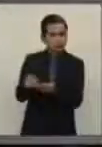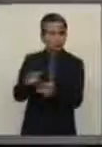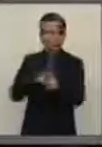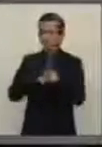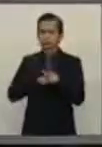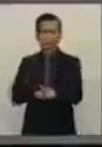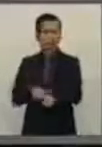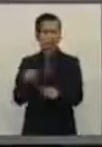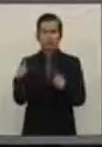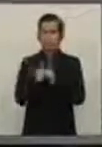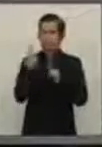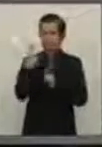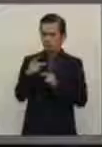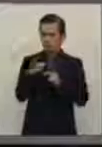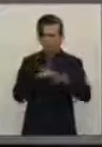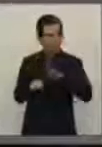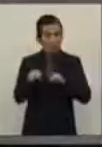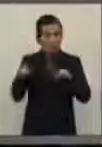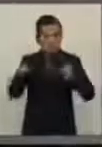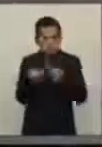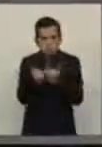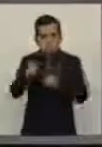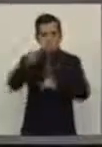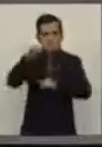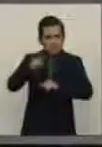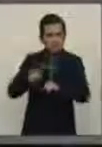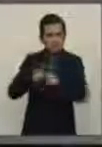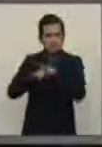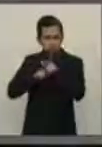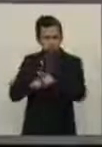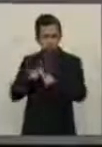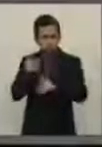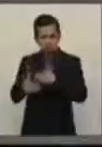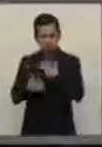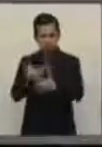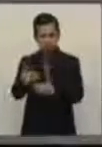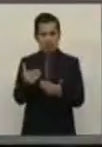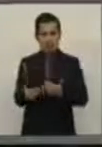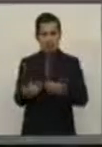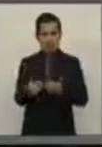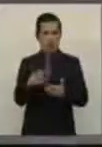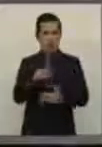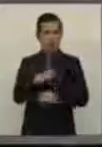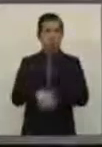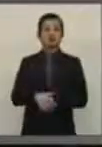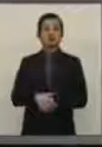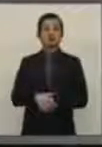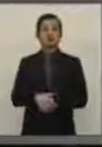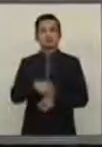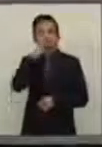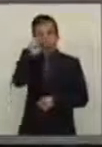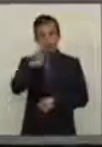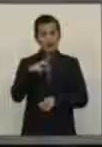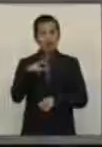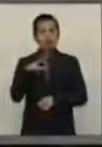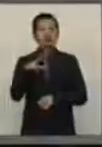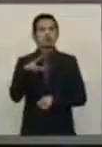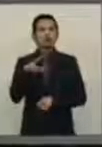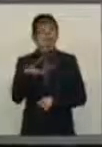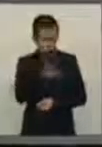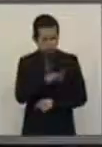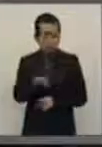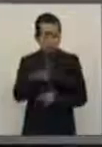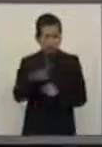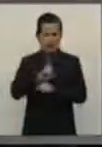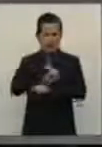empleo, cuando menos en las mismas condiciones que actualmente se desempeñan, sin perjuicio de mejorarlas,